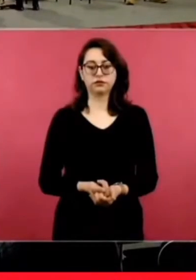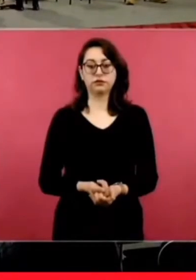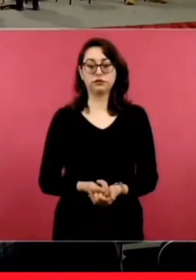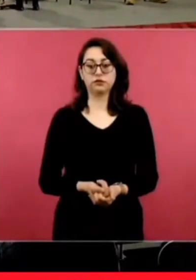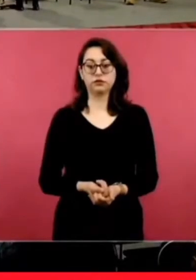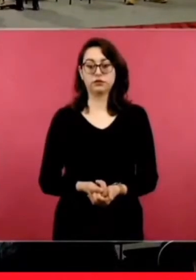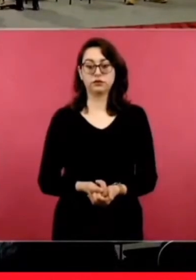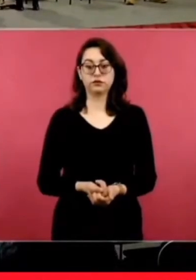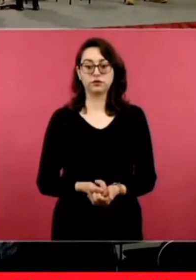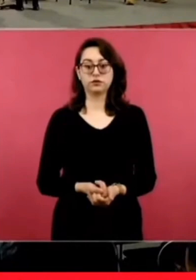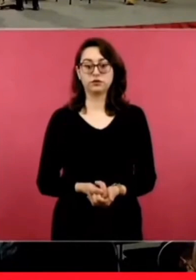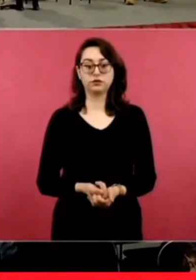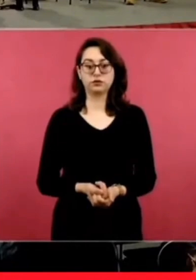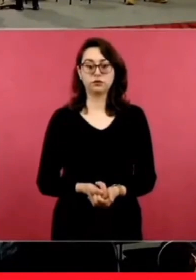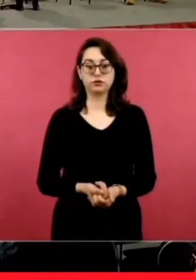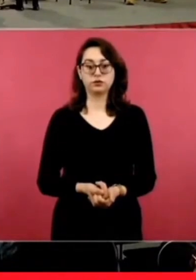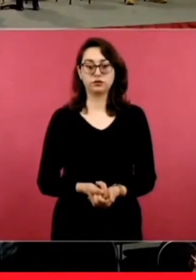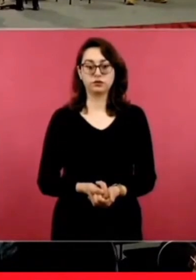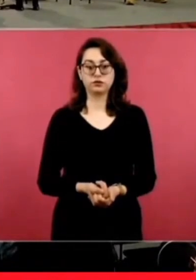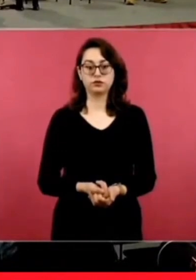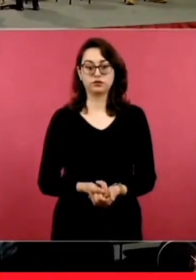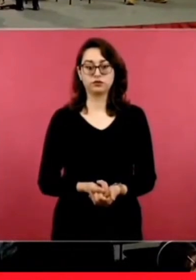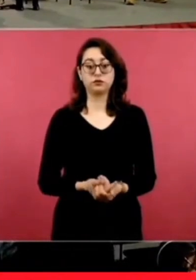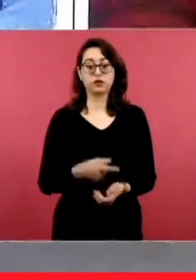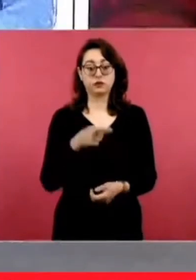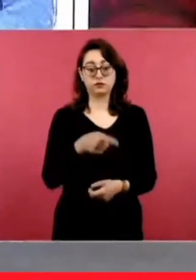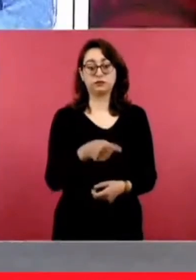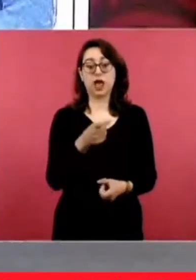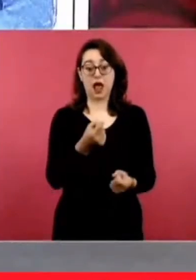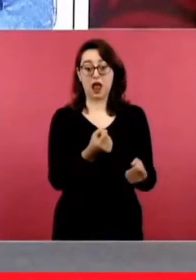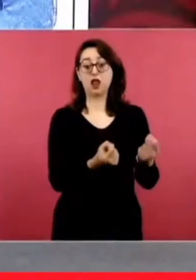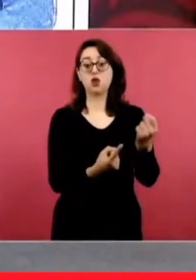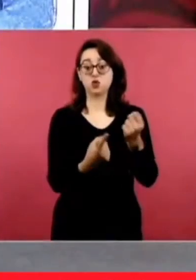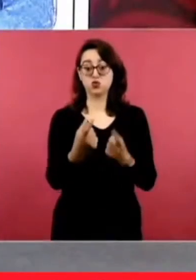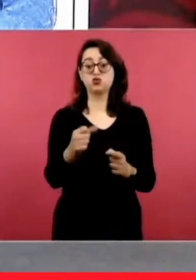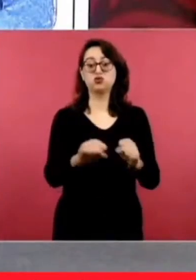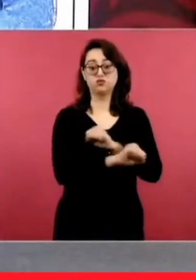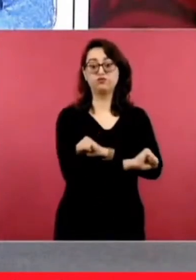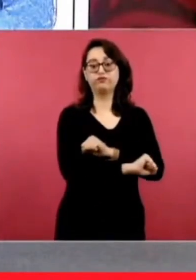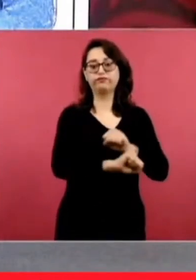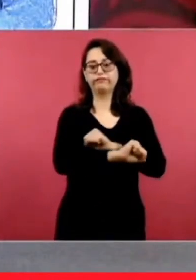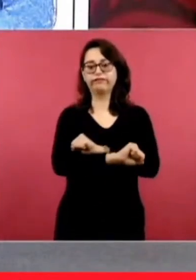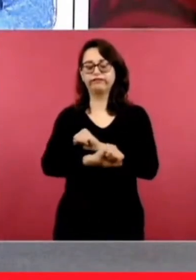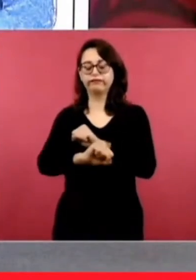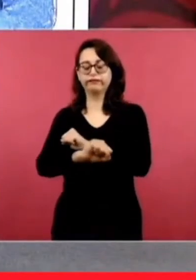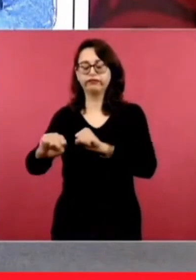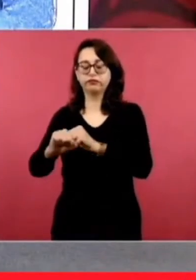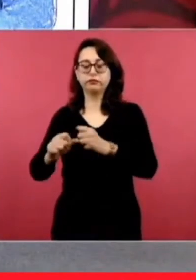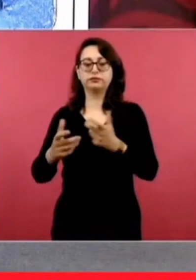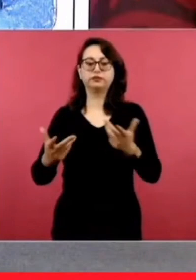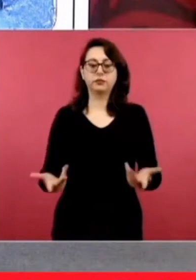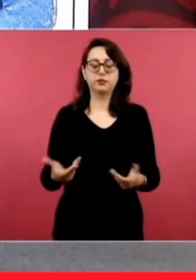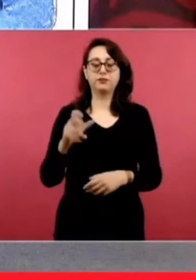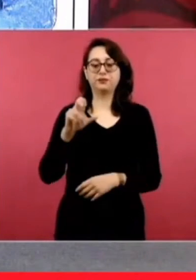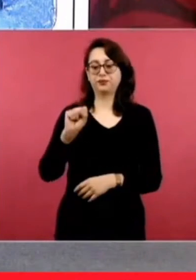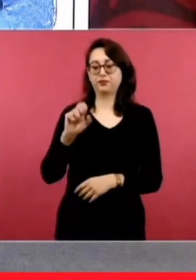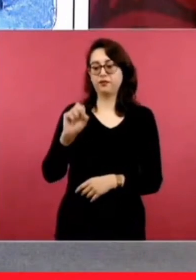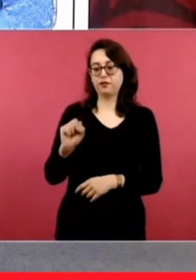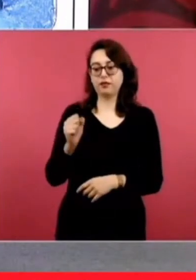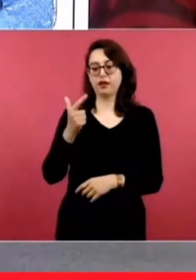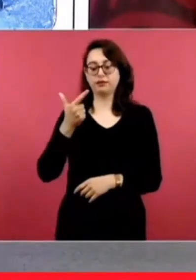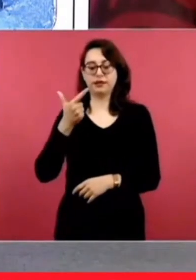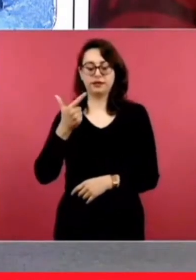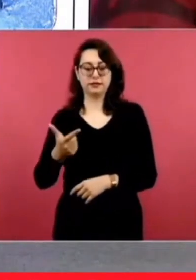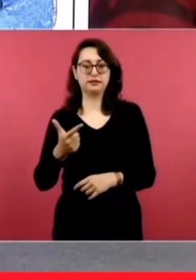este explotar han herido a 77 elementos 24 militares